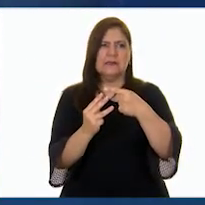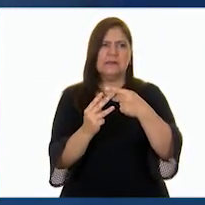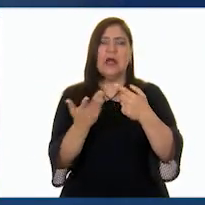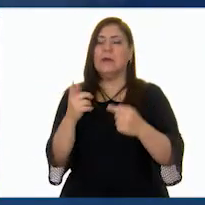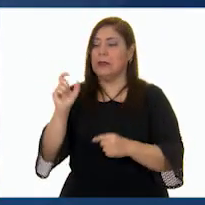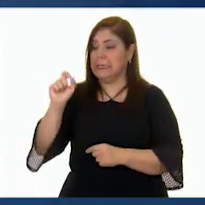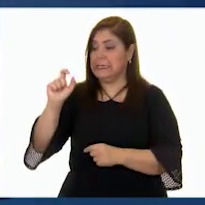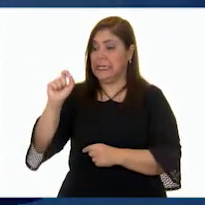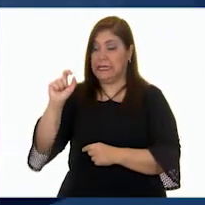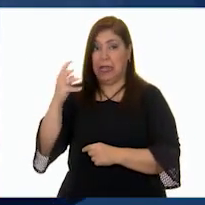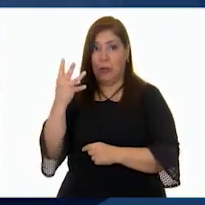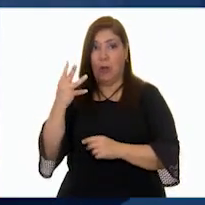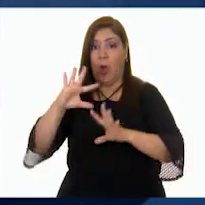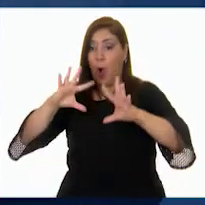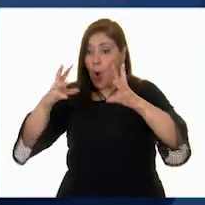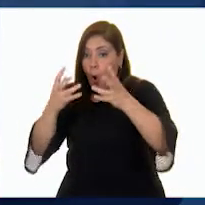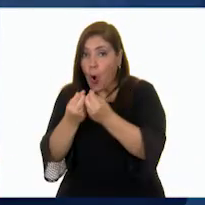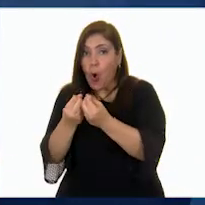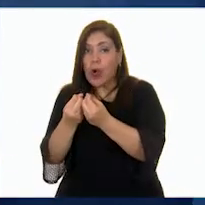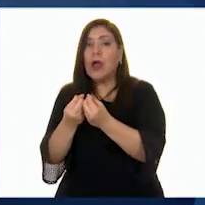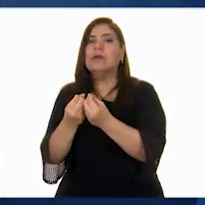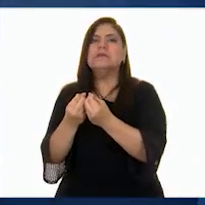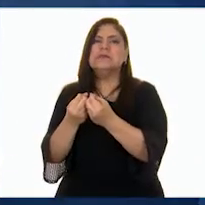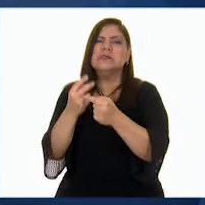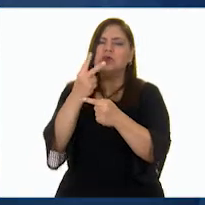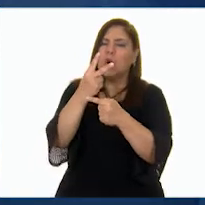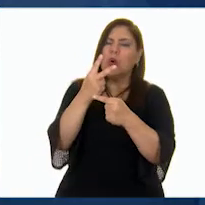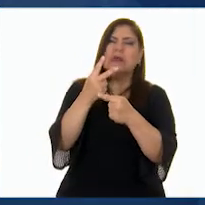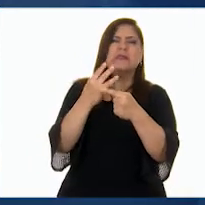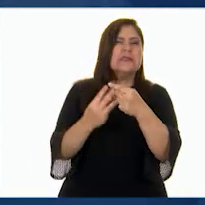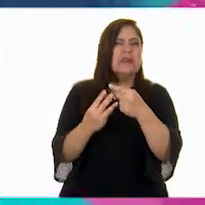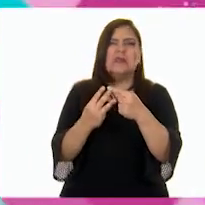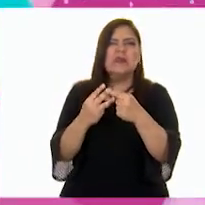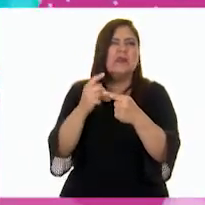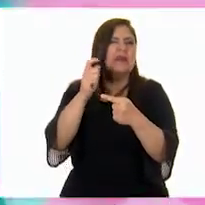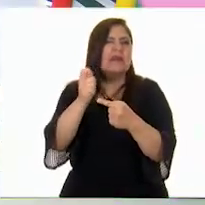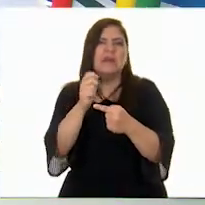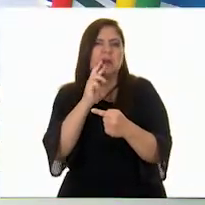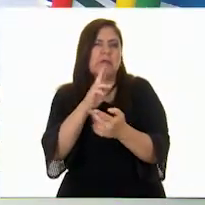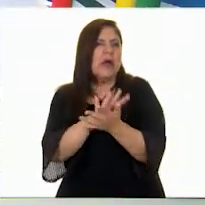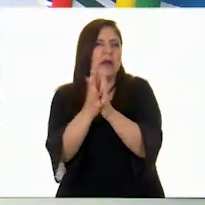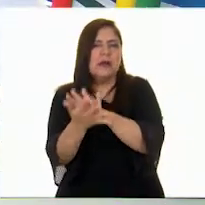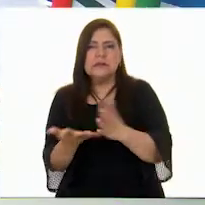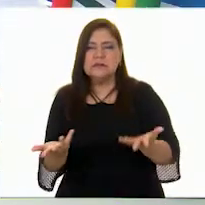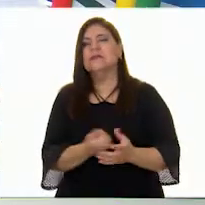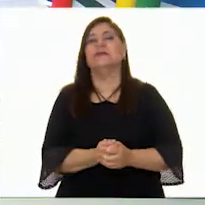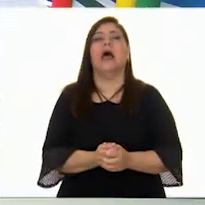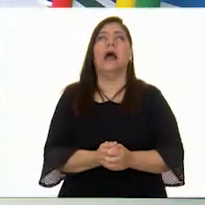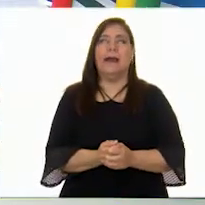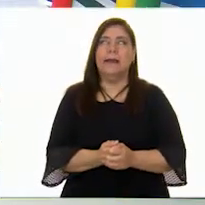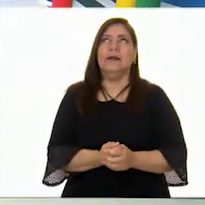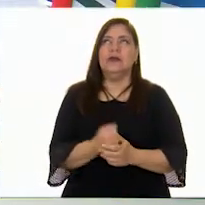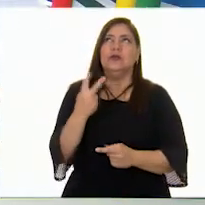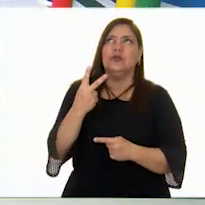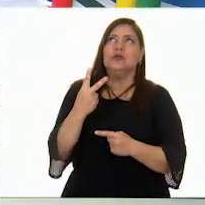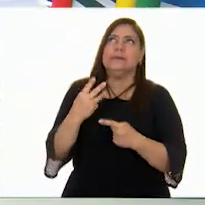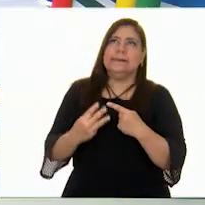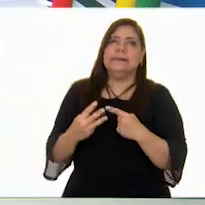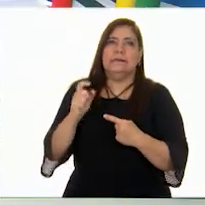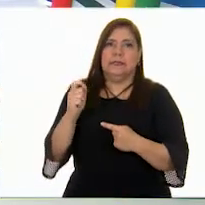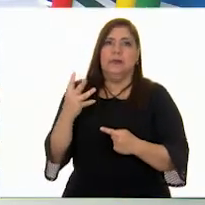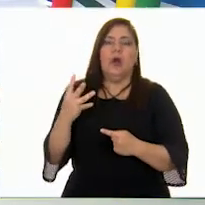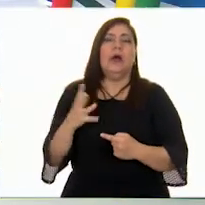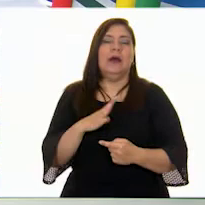24? Hagámoslo en el pizarrón. Muy bien. 2/3 de 24. Y aquí